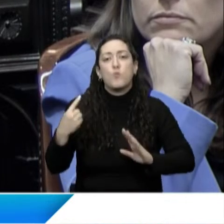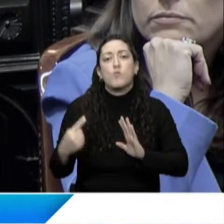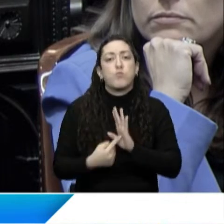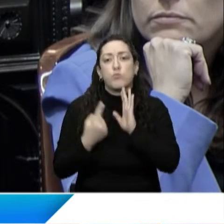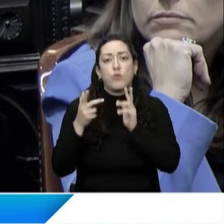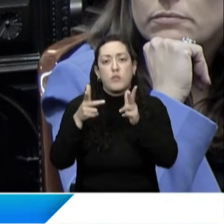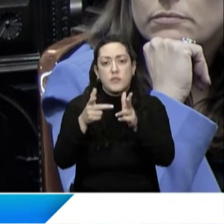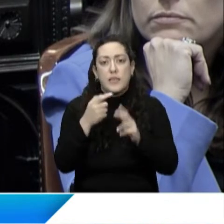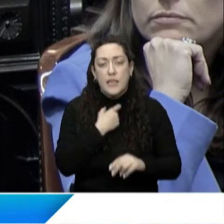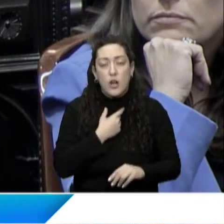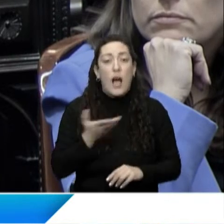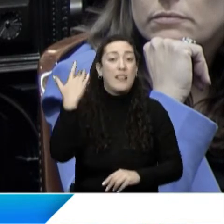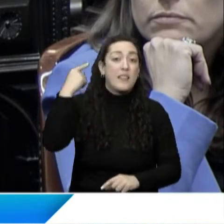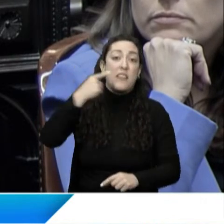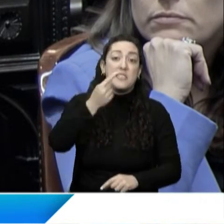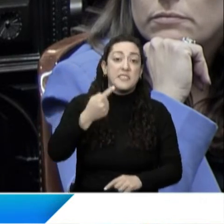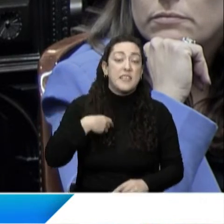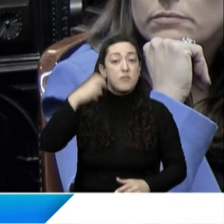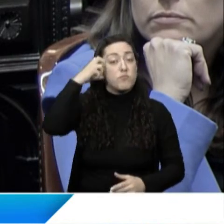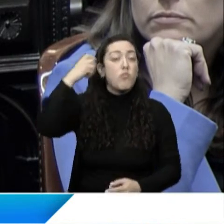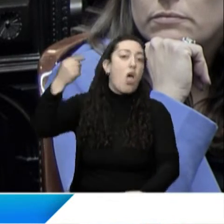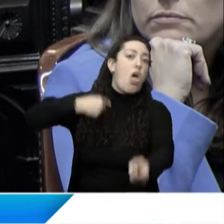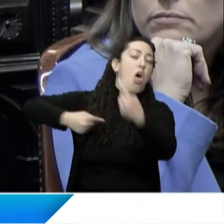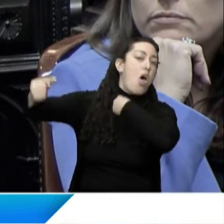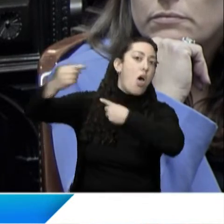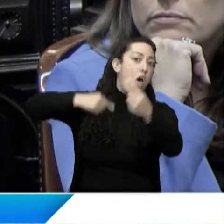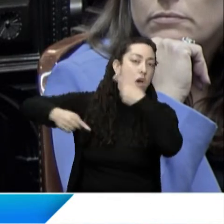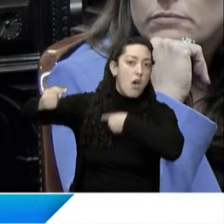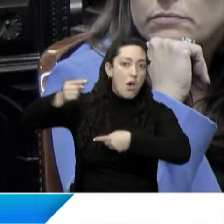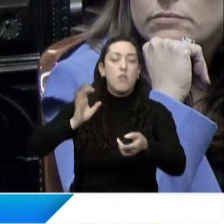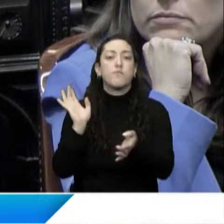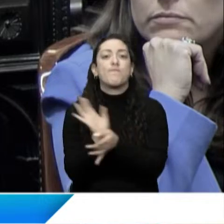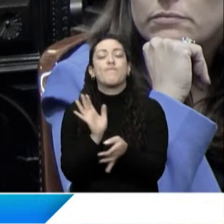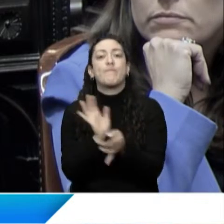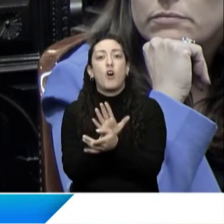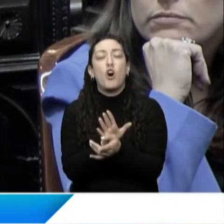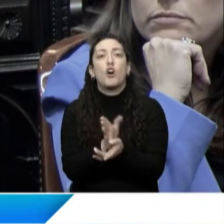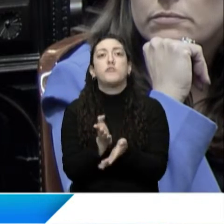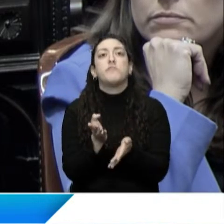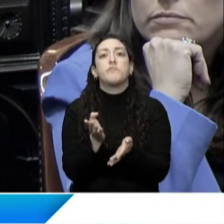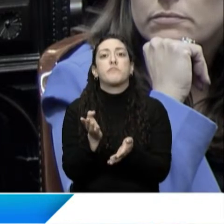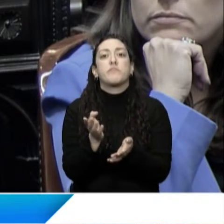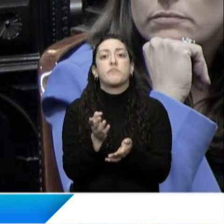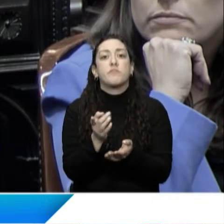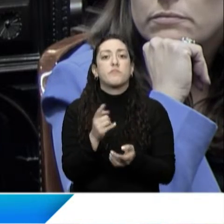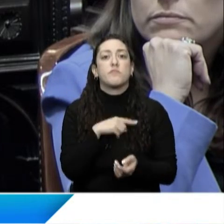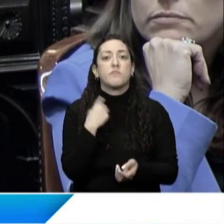entonces, cuando se nos señalaba de que no se habían